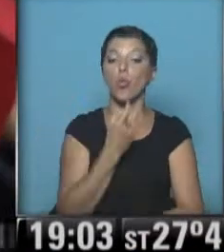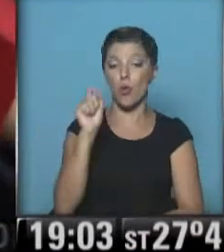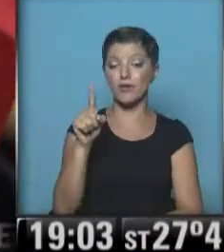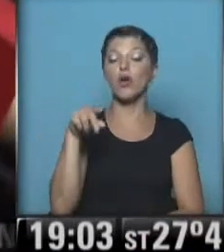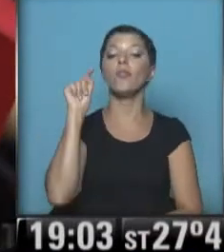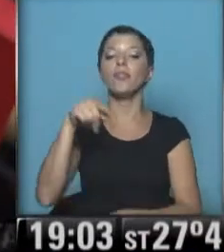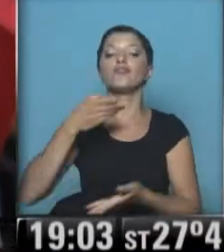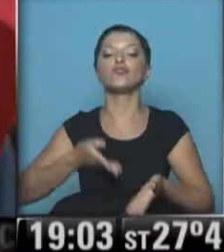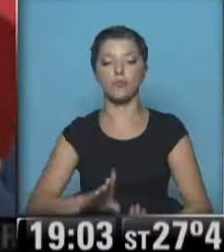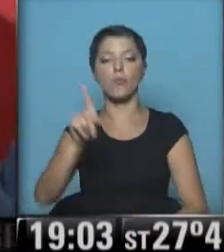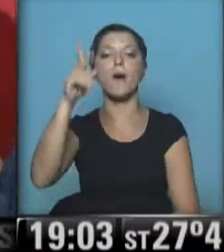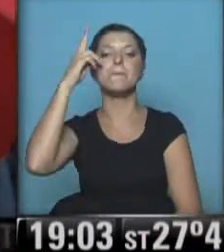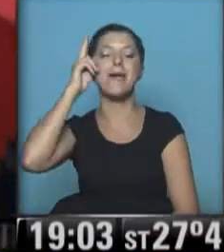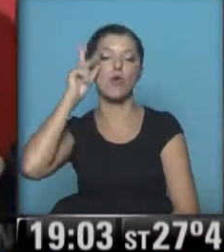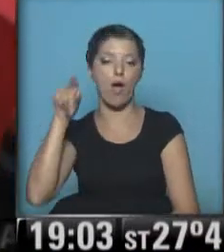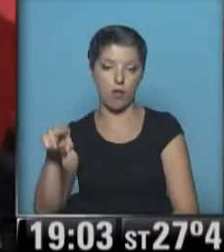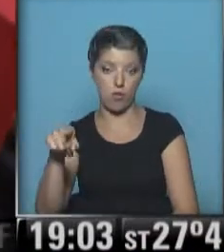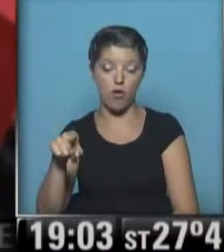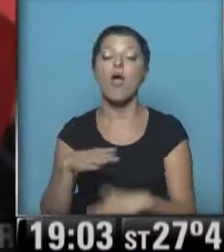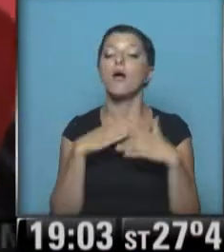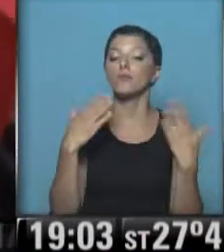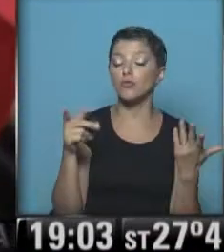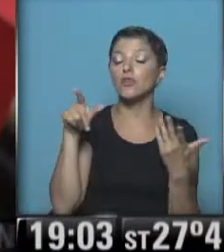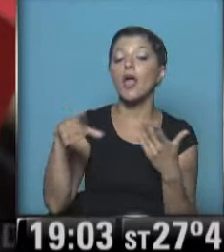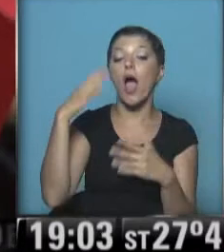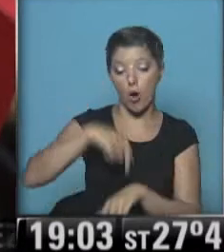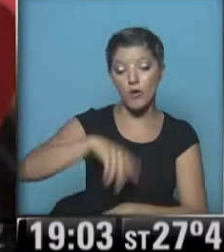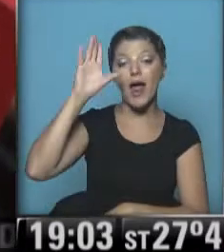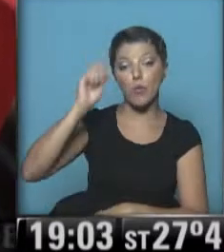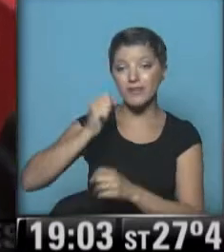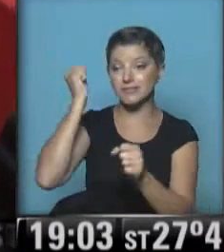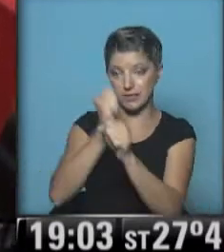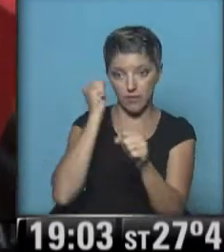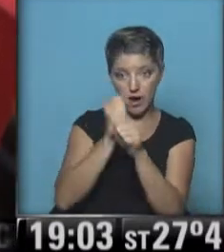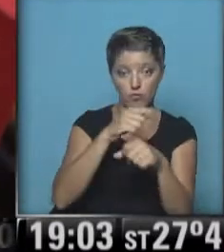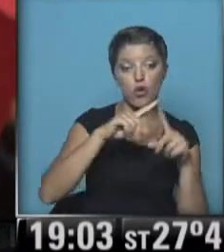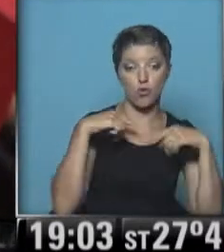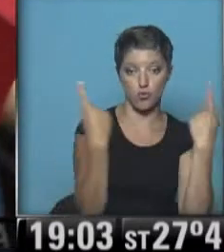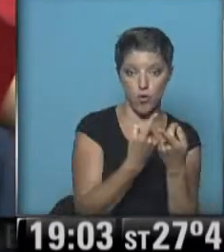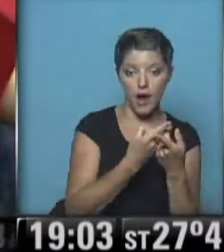titular. Así que el juez está trabajando en su juzgado, librando las